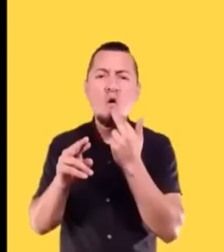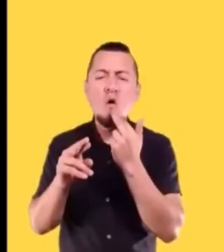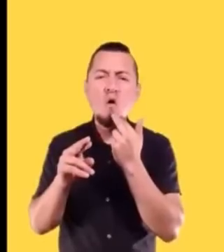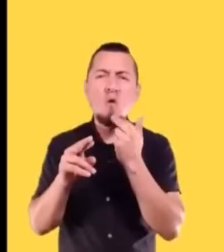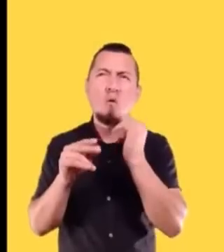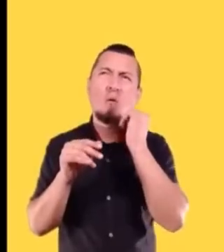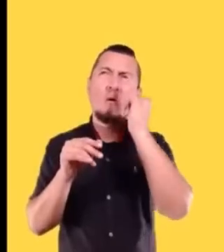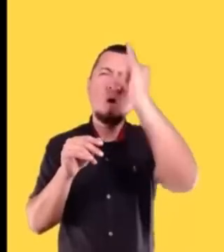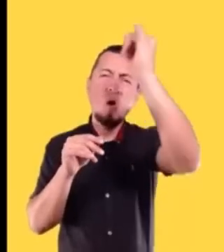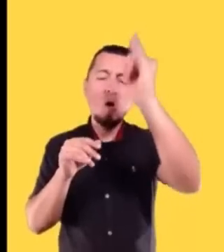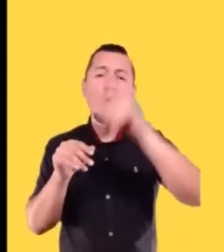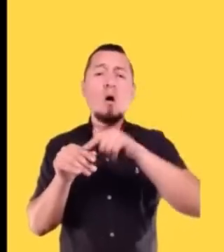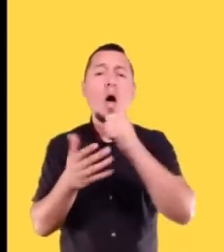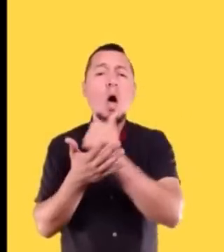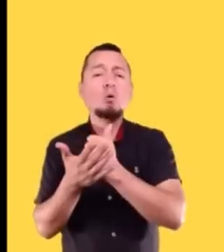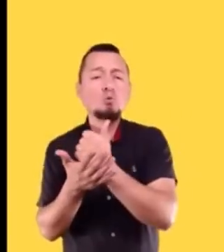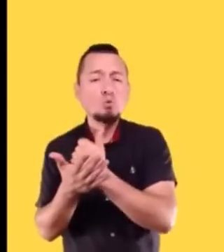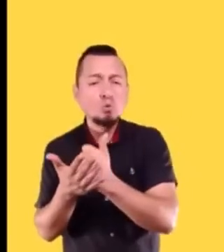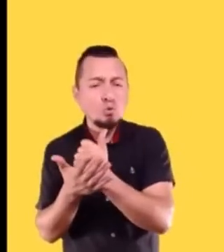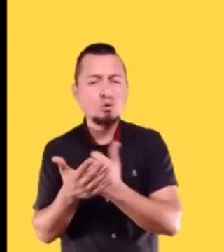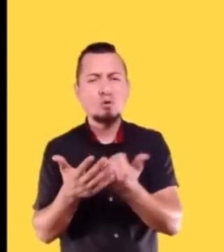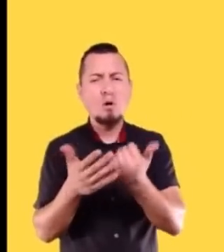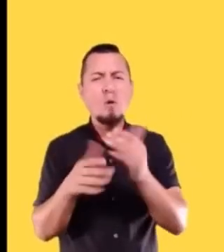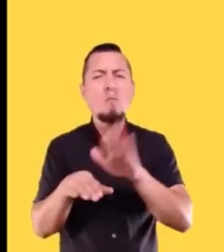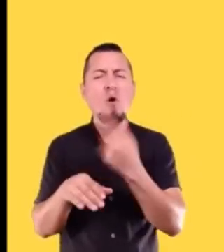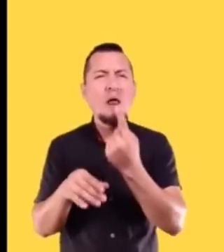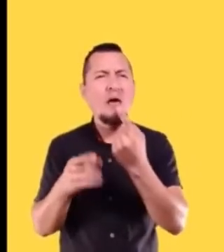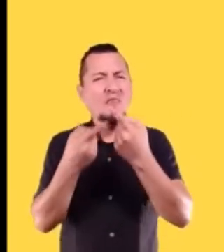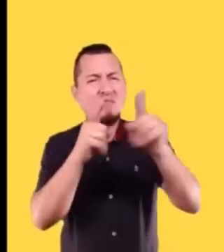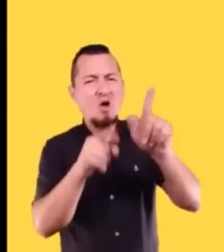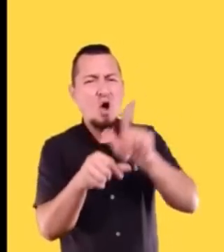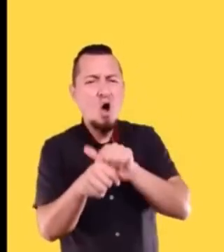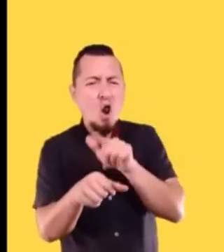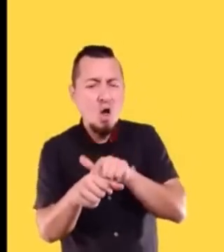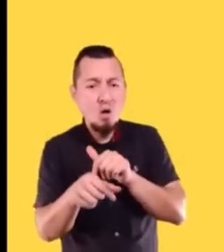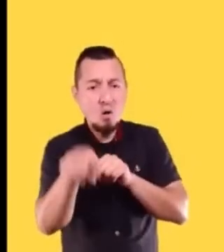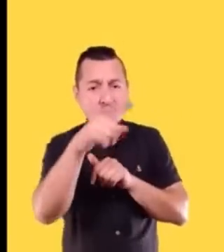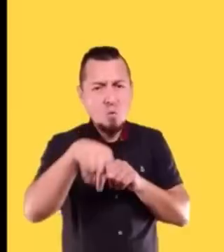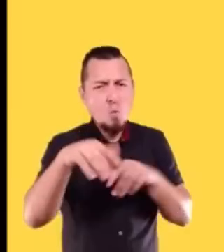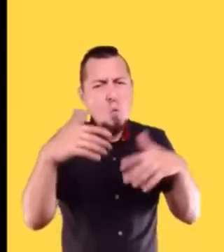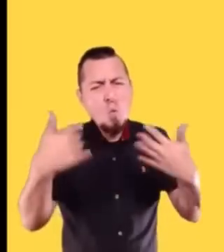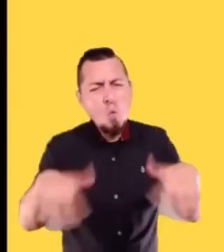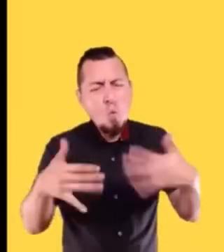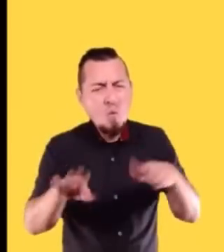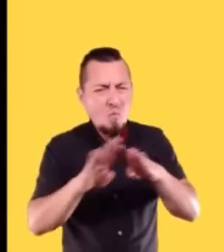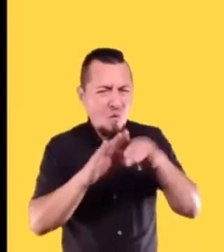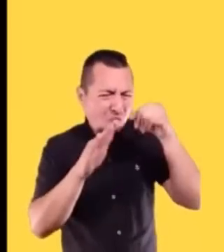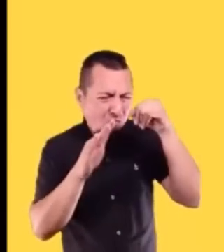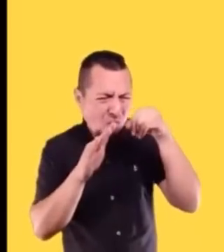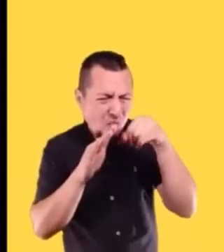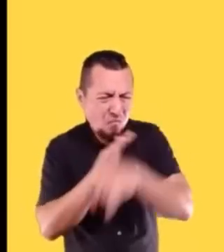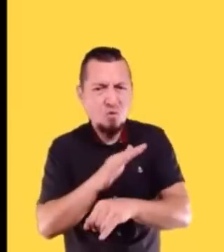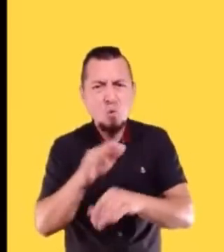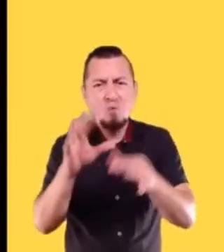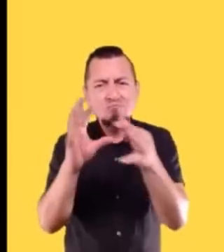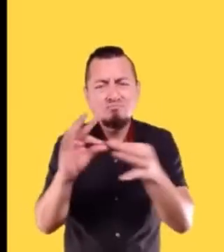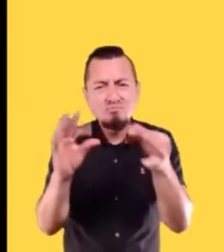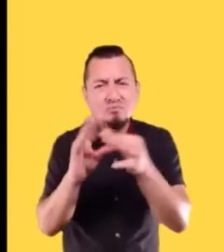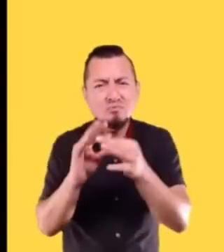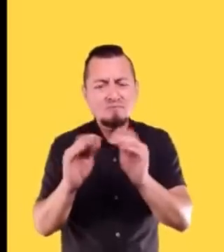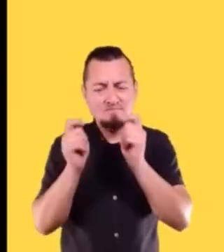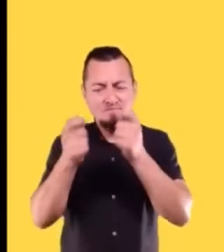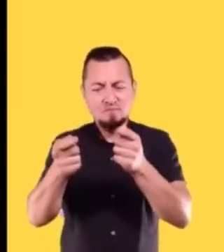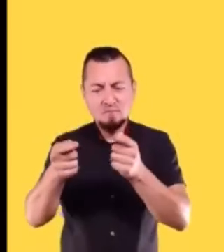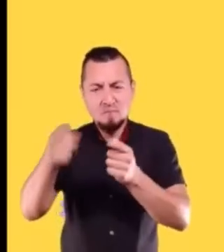color azul, por qué tienen distintos colores. Realmente estos temas son fascinantes, y lo que estamos procurando en Recrea es generar la curiosidad en el